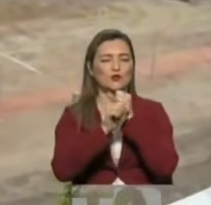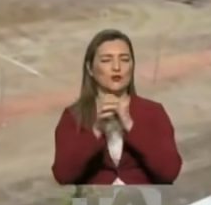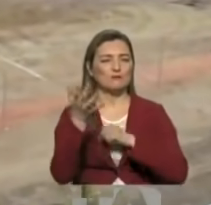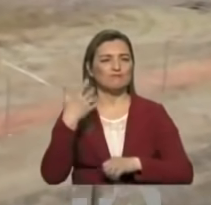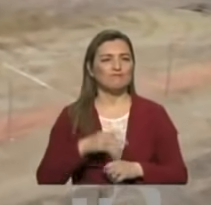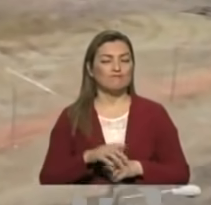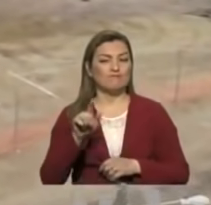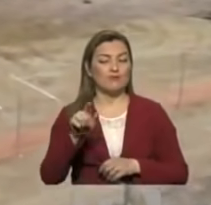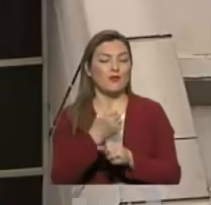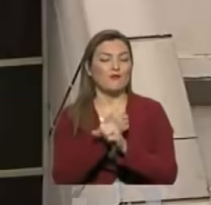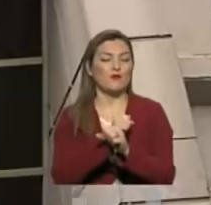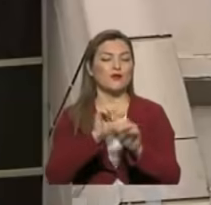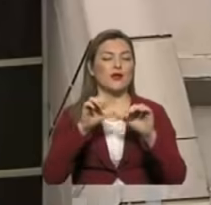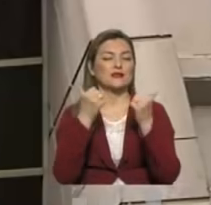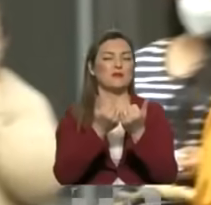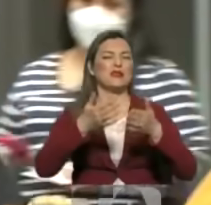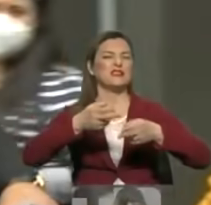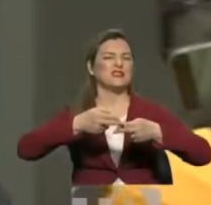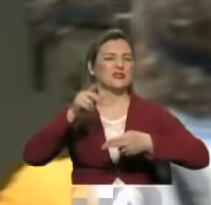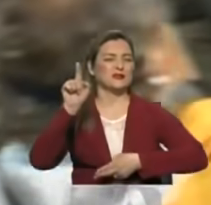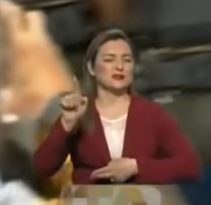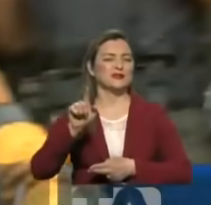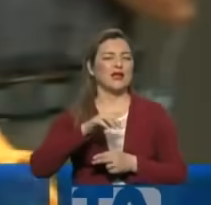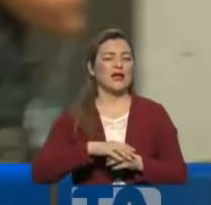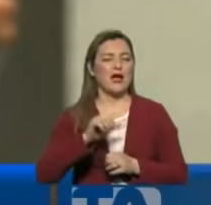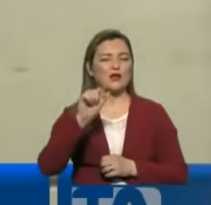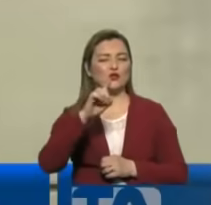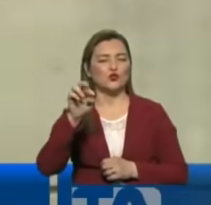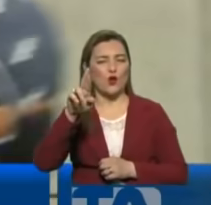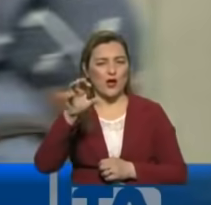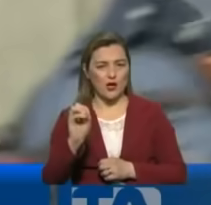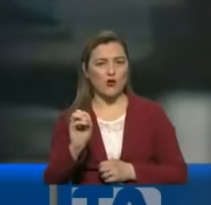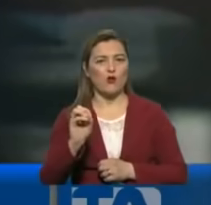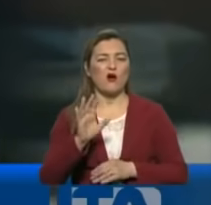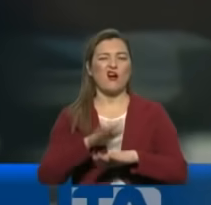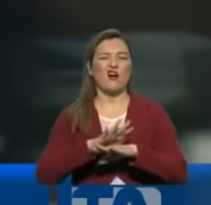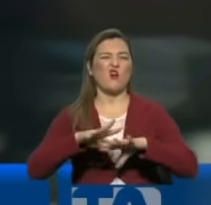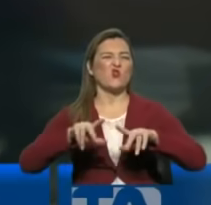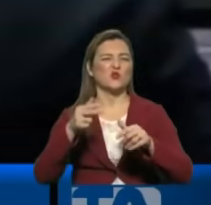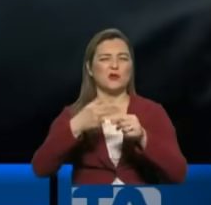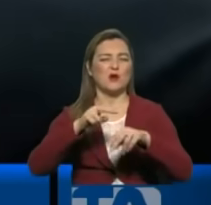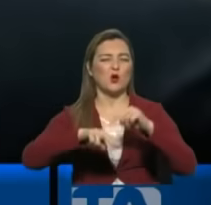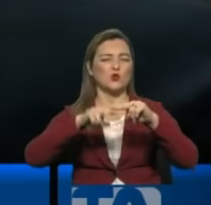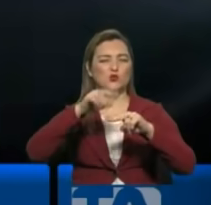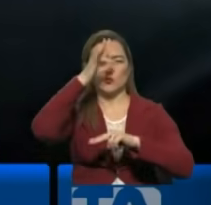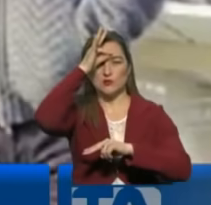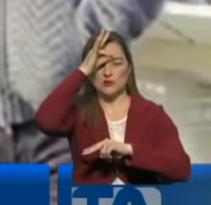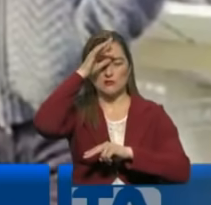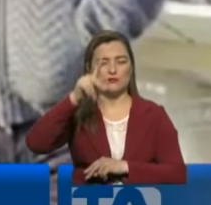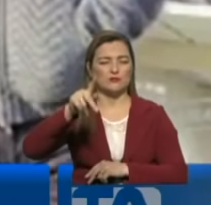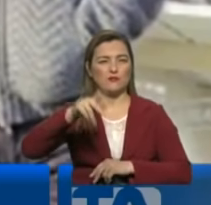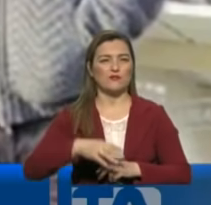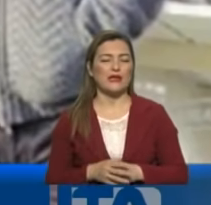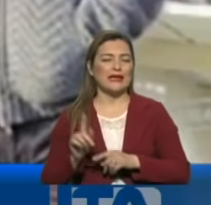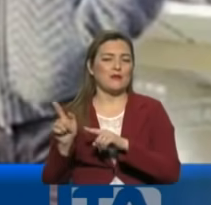en la construcción del hospital de Pedernales. A esto se suma que Salcedo se ofreció a la defensa de los agentes metropolitanos que estuvieron vinculados en la muerte